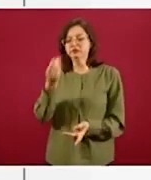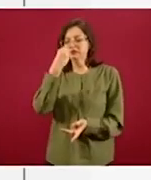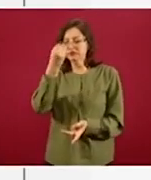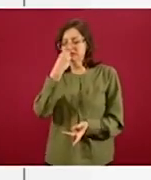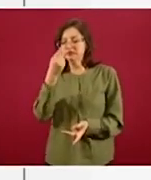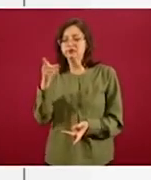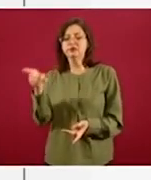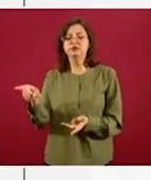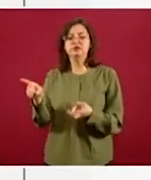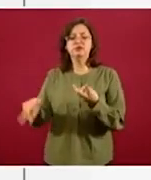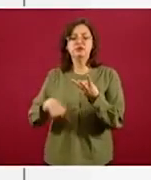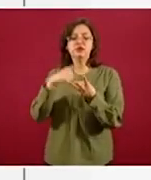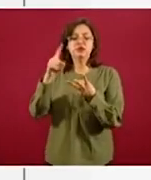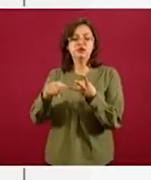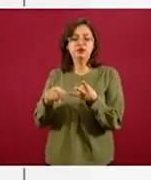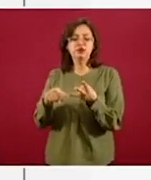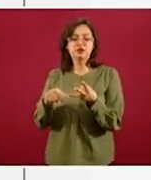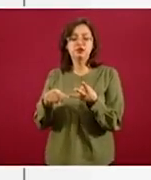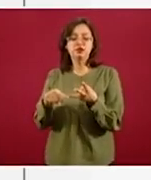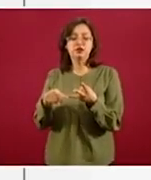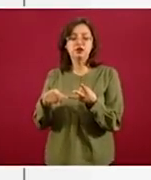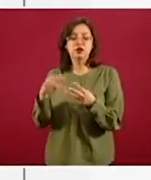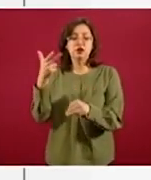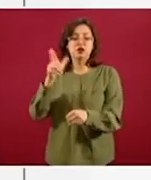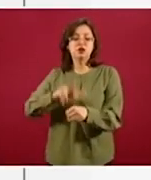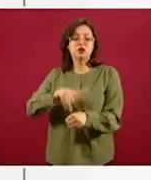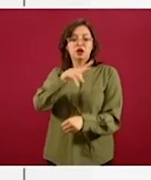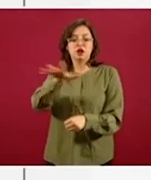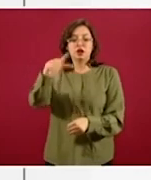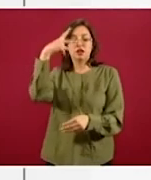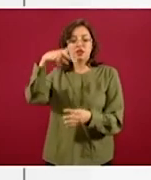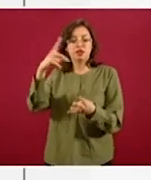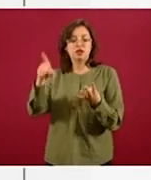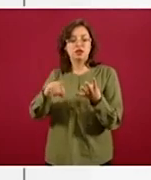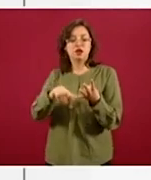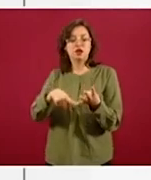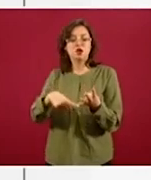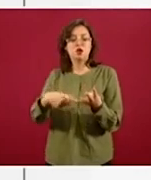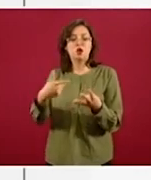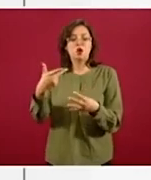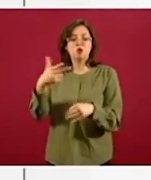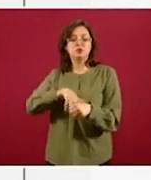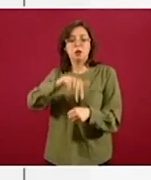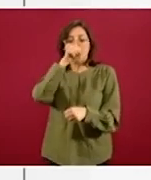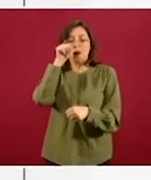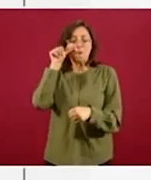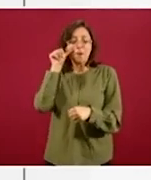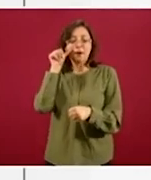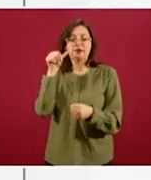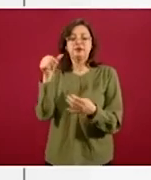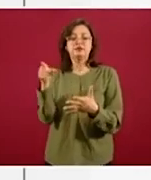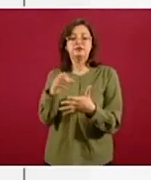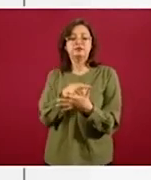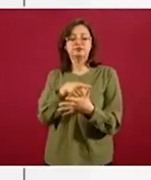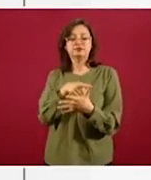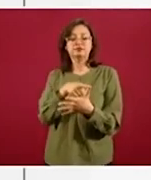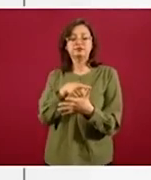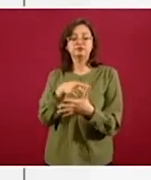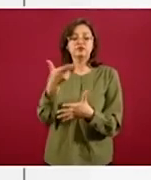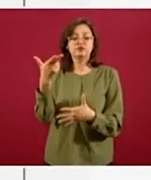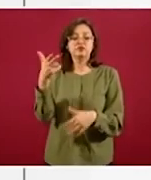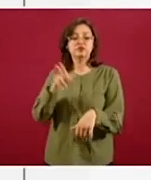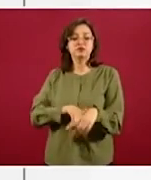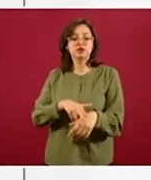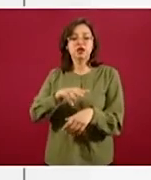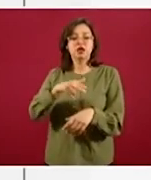Salvador Subirán, está el Hospital General de México, el Hospital Juárez de México, el Hospital